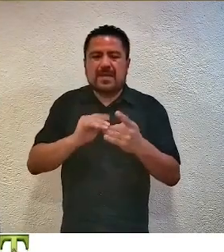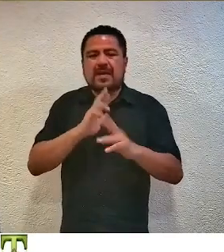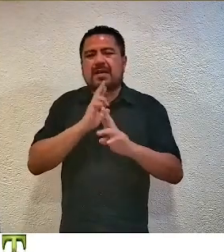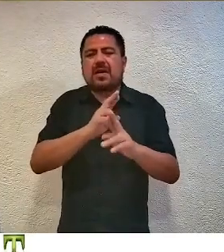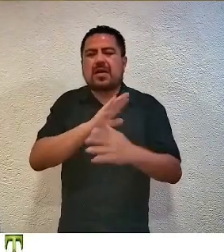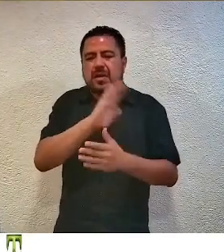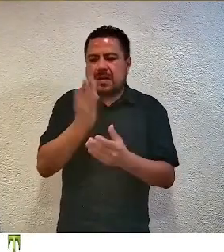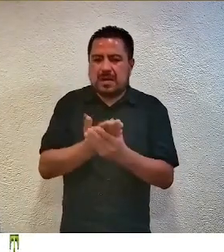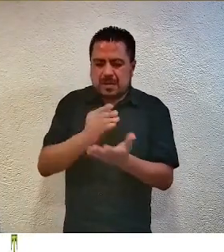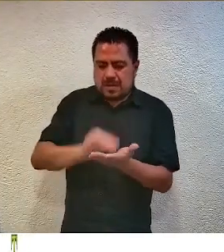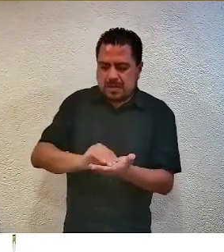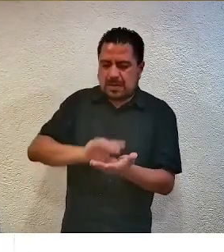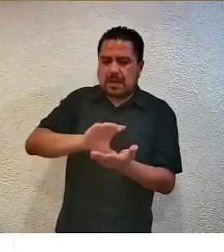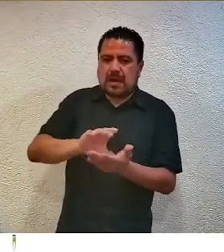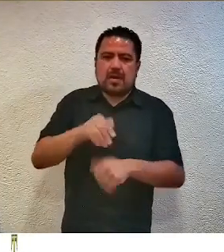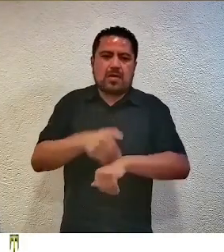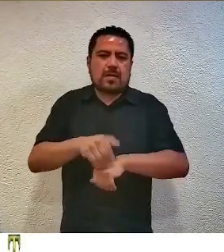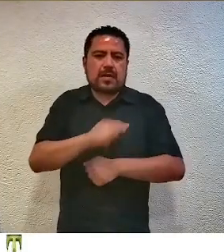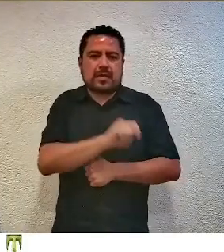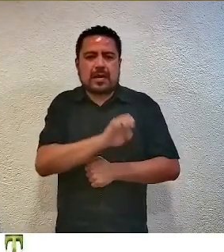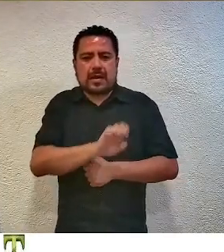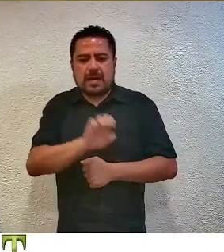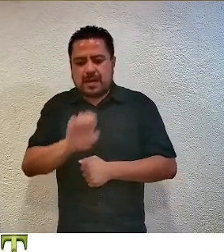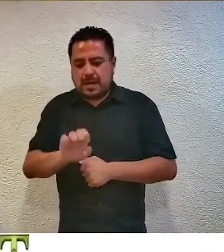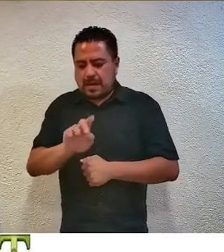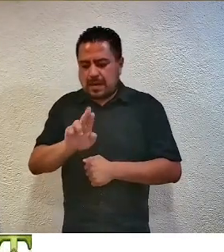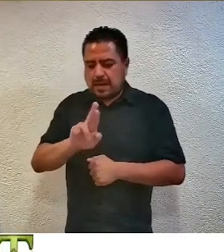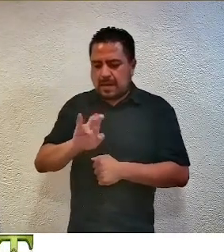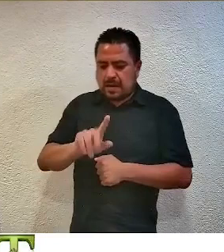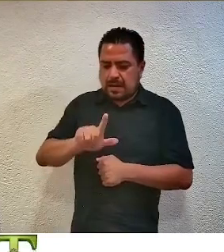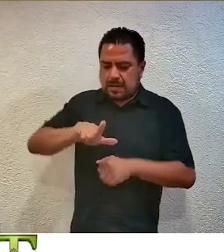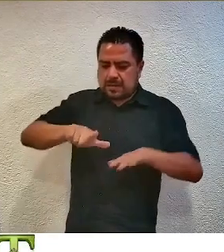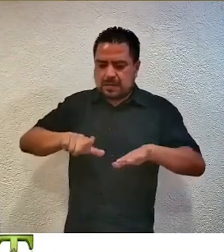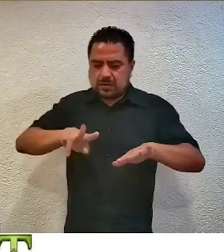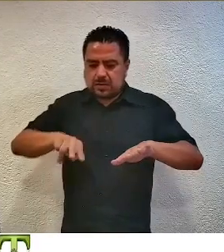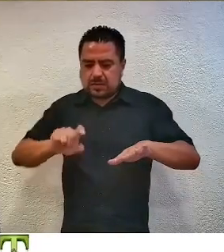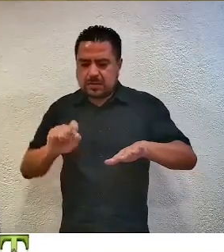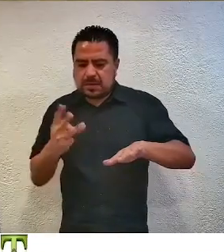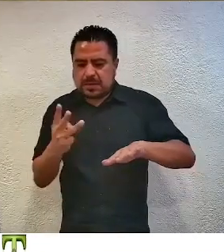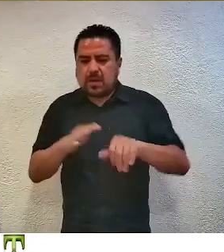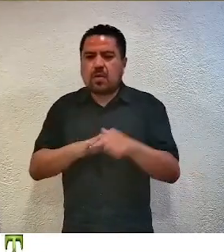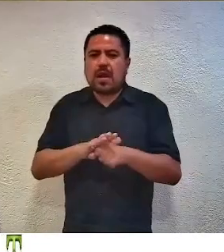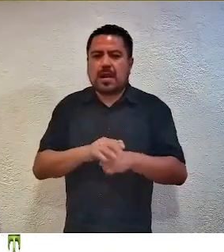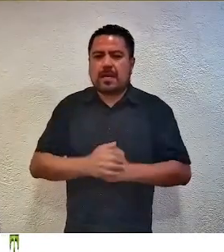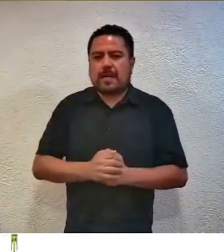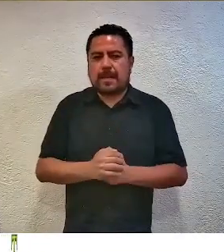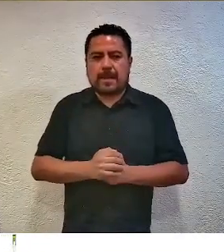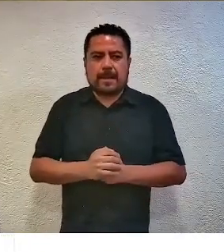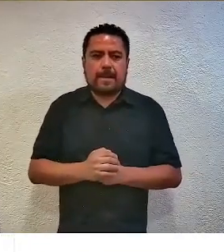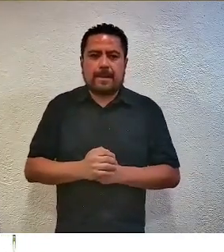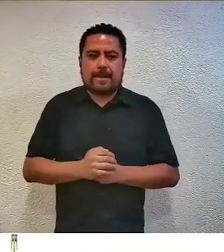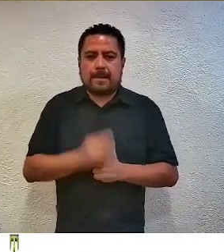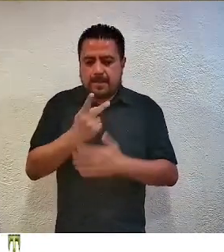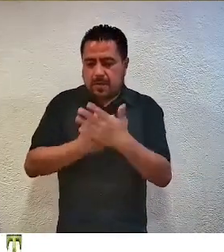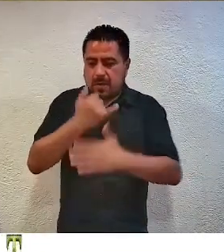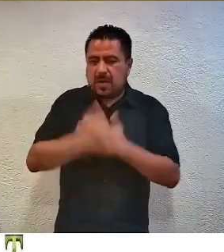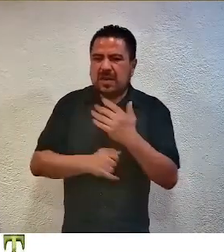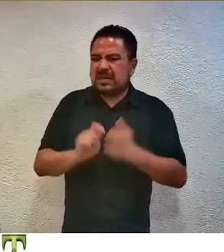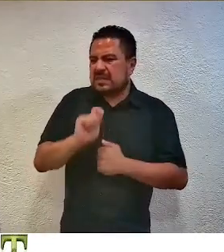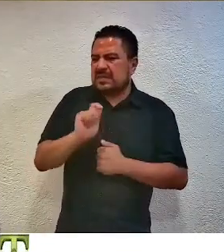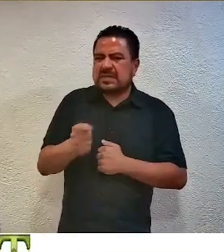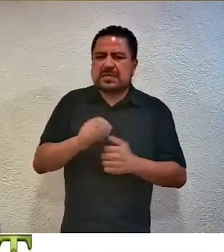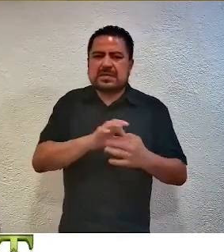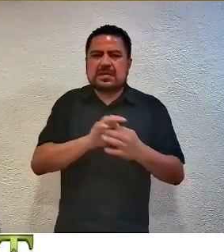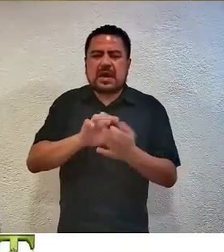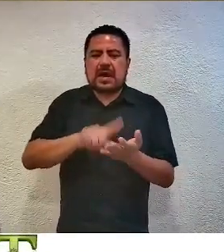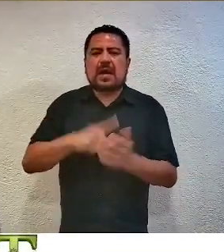al expediente con clave alfanumérica TE, diagonal RAP, diagonal 17, diagonal 2023, al tenor de lo siguiente. El proyecto de la cuenta es relativo al